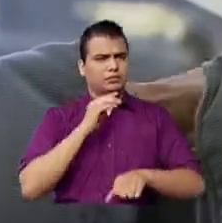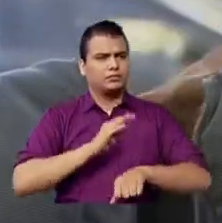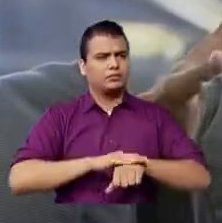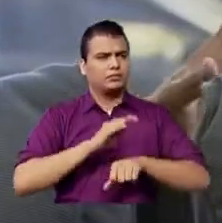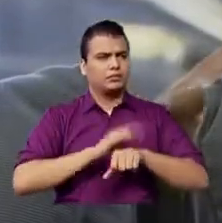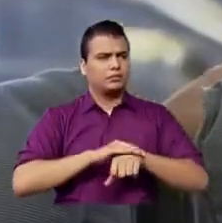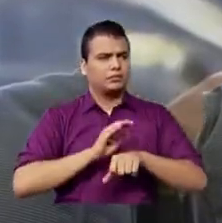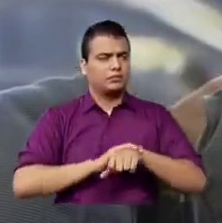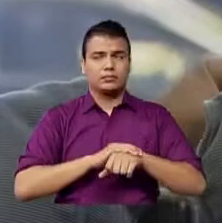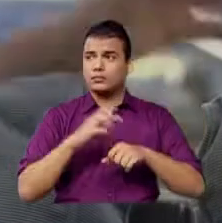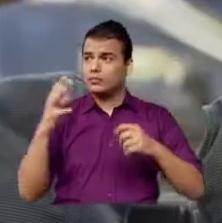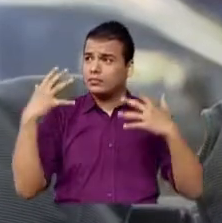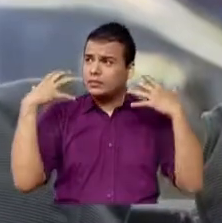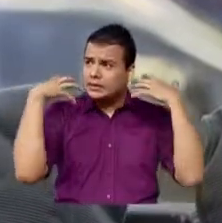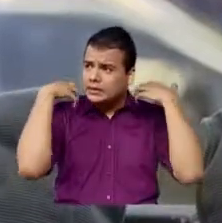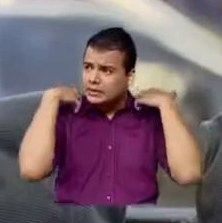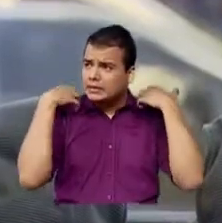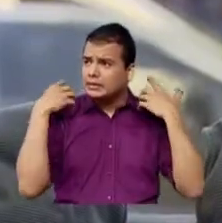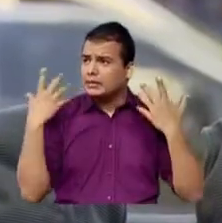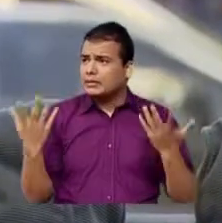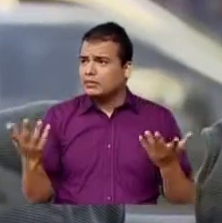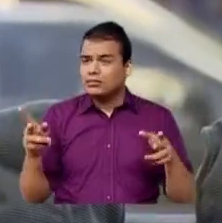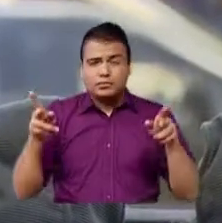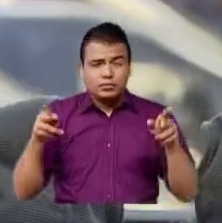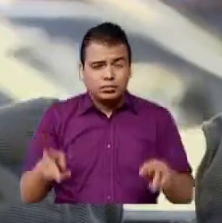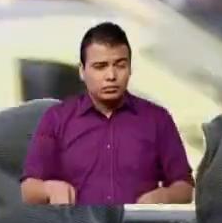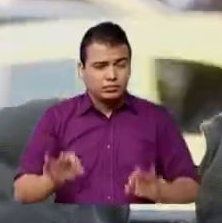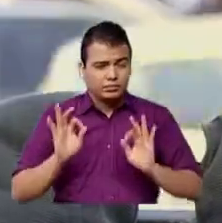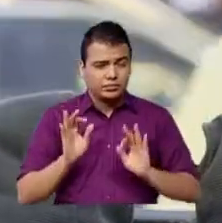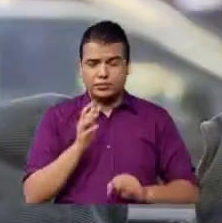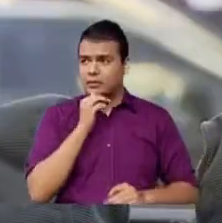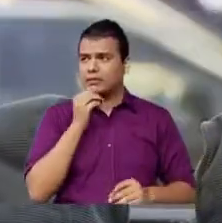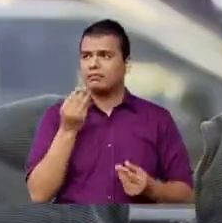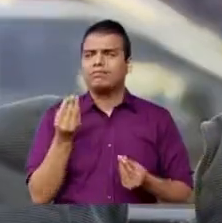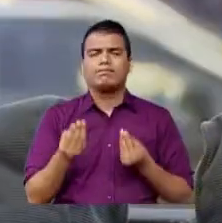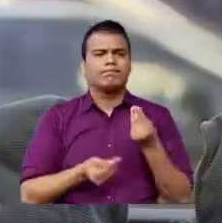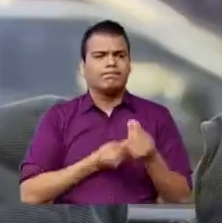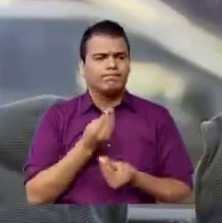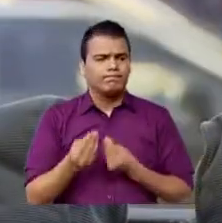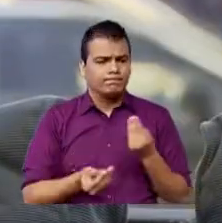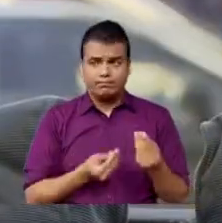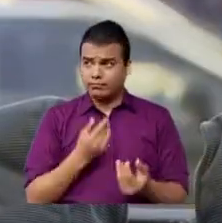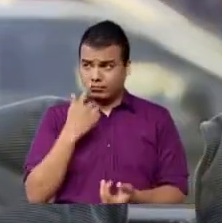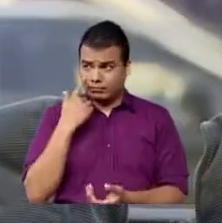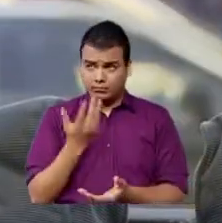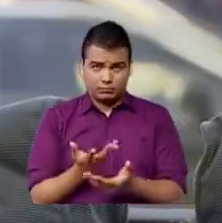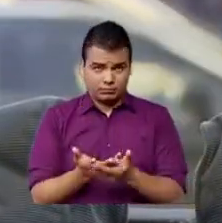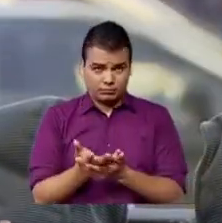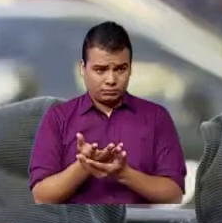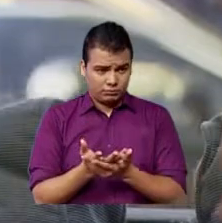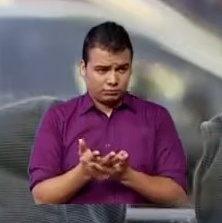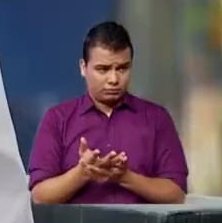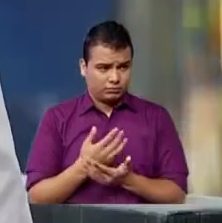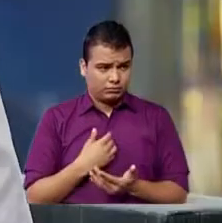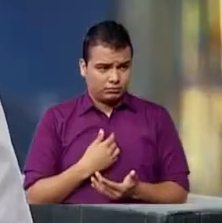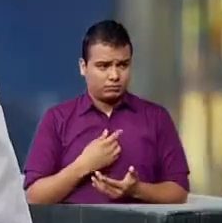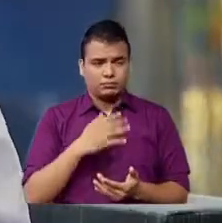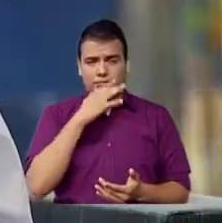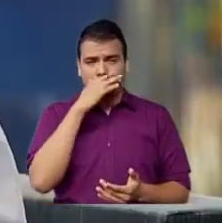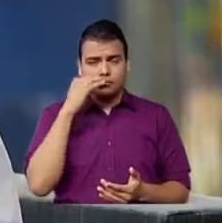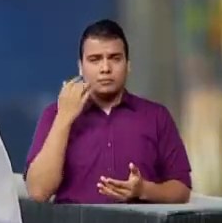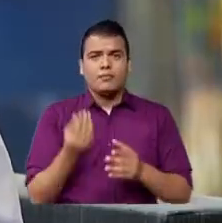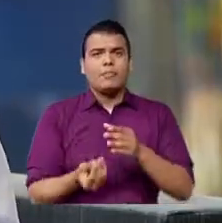si estamos muy estresados, no estamos descansando, no estamos durmiendo bien, todo, tú recomiendas sí o sí esencias florales. Esencias florales,